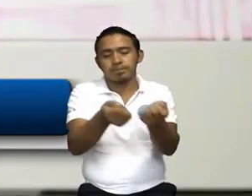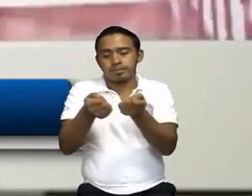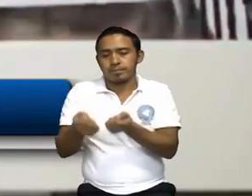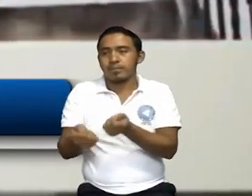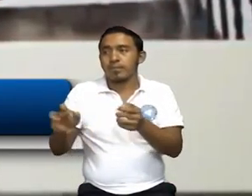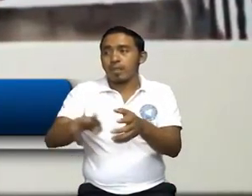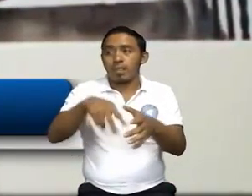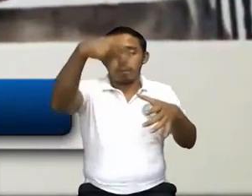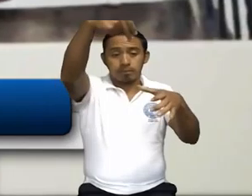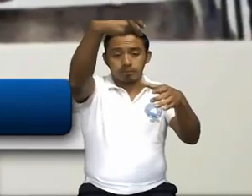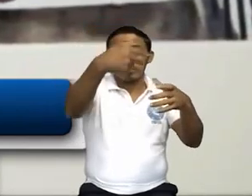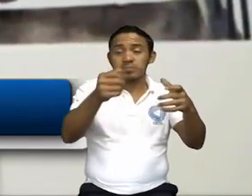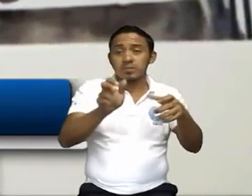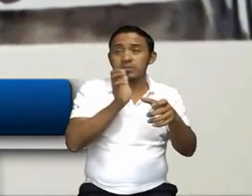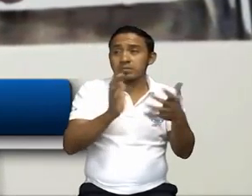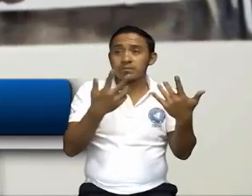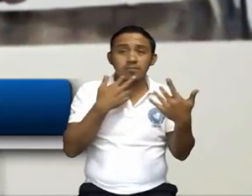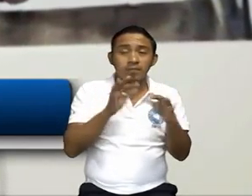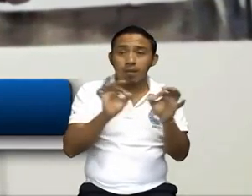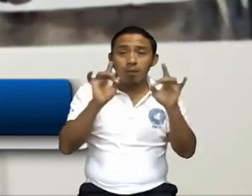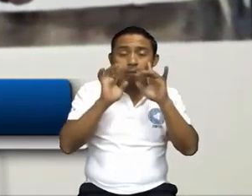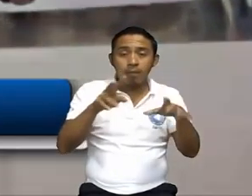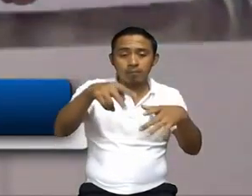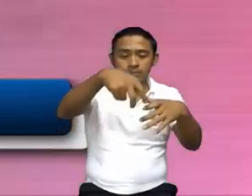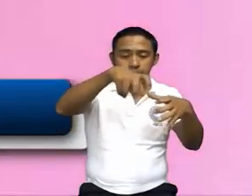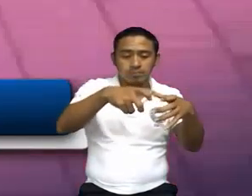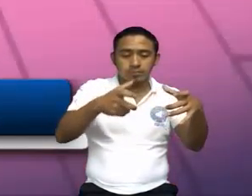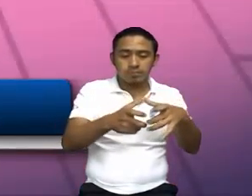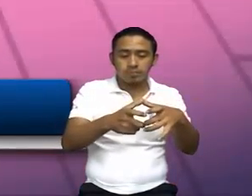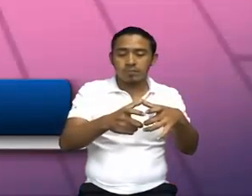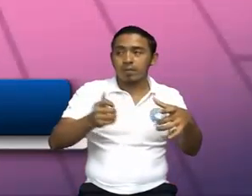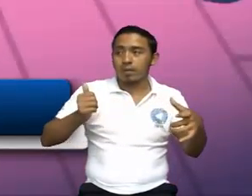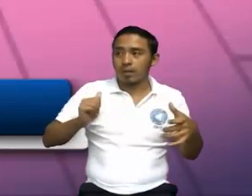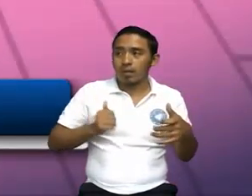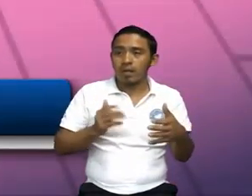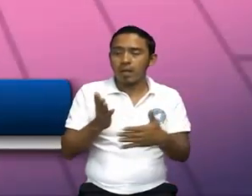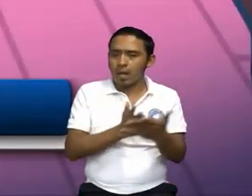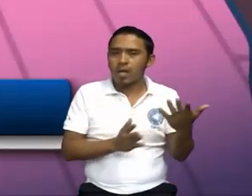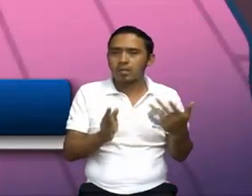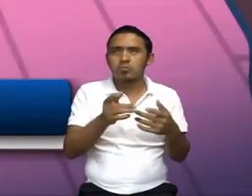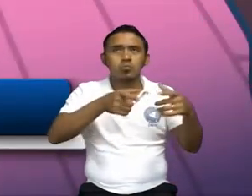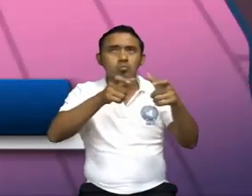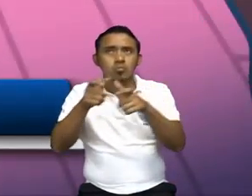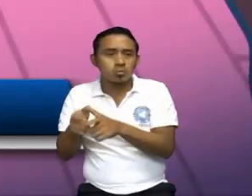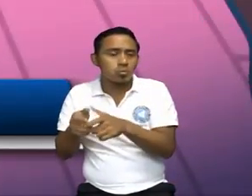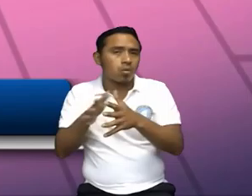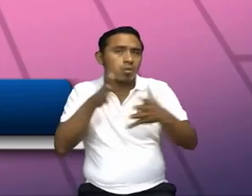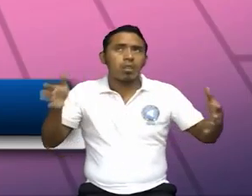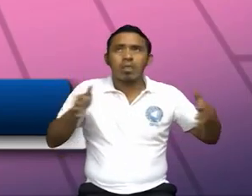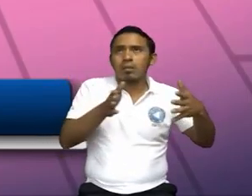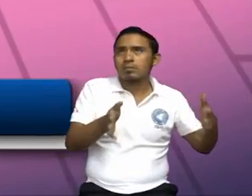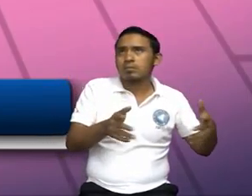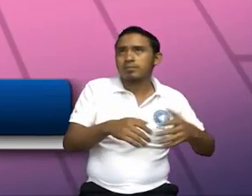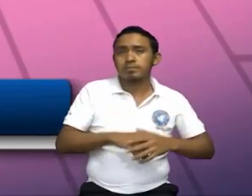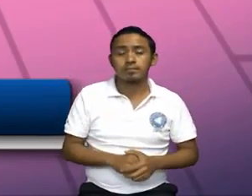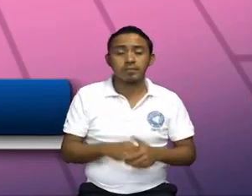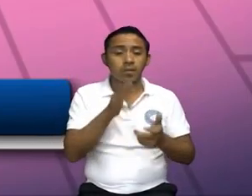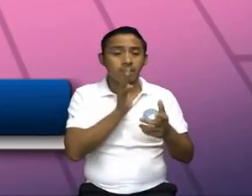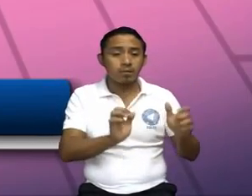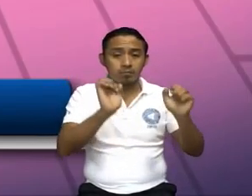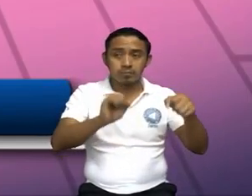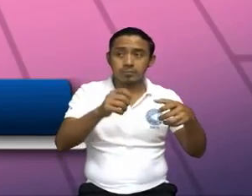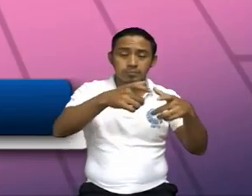tipo de accidentes, porque pueden ir a la letrina, ¿verdad? Si es la letrina que usa el adulto, porque hay un asientito que es chiquito y el otro que es más grande, el del adulto, ahí se pueden ir de